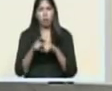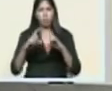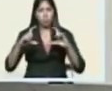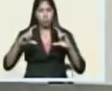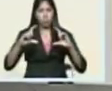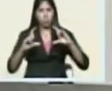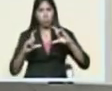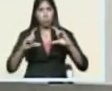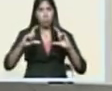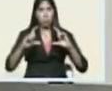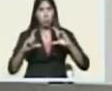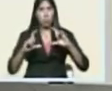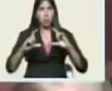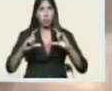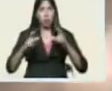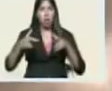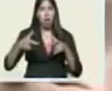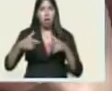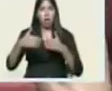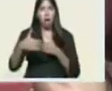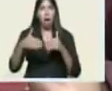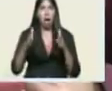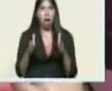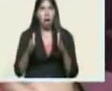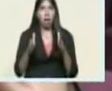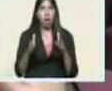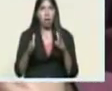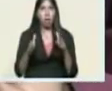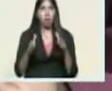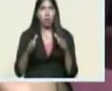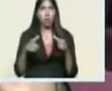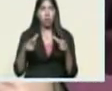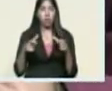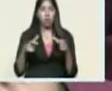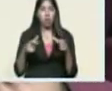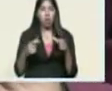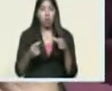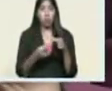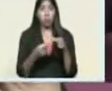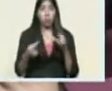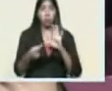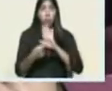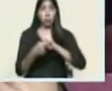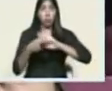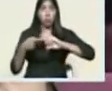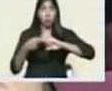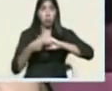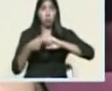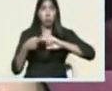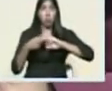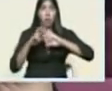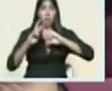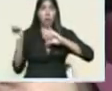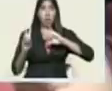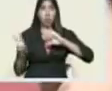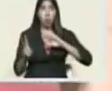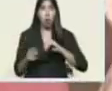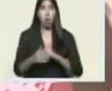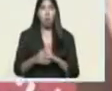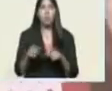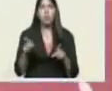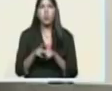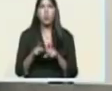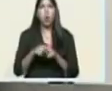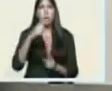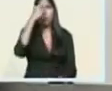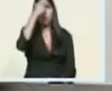caja de sueños, en el centro, Venezuela, el ser humano, diría yo, así en